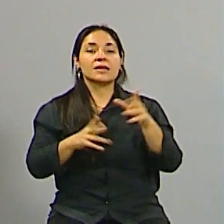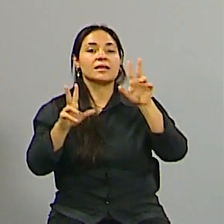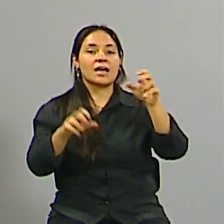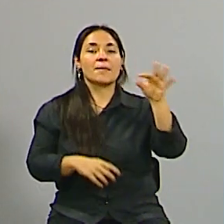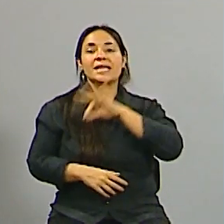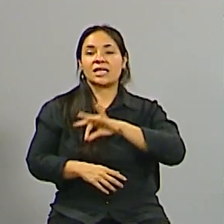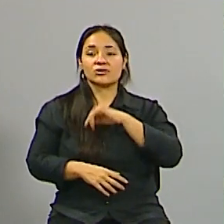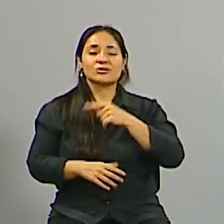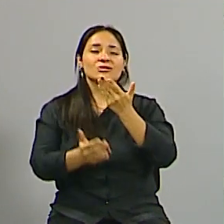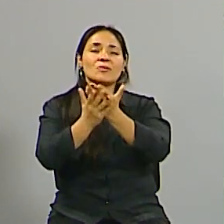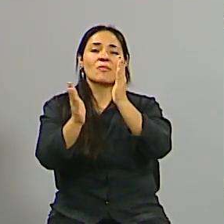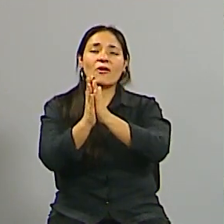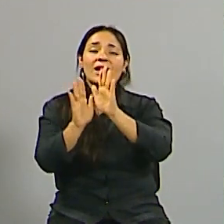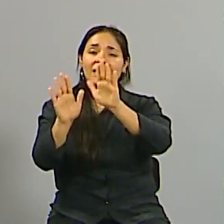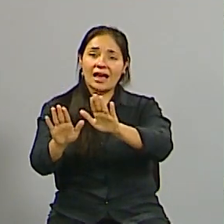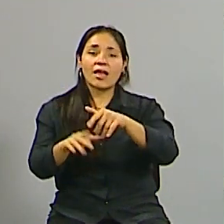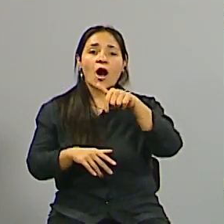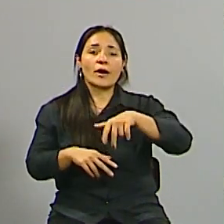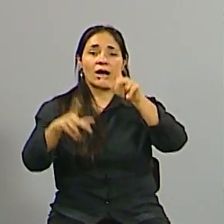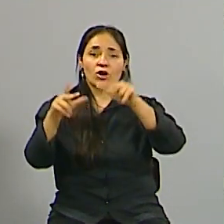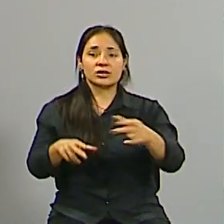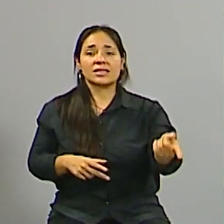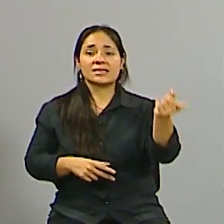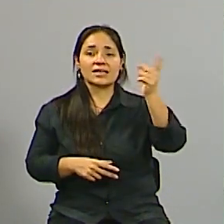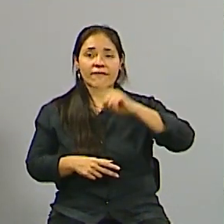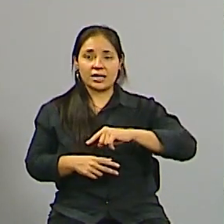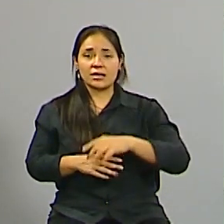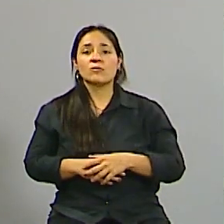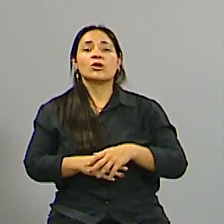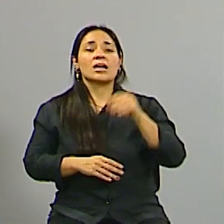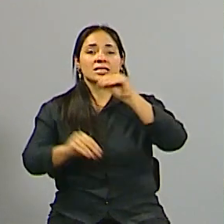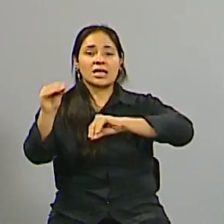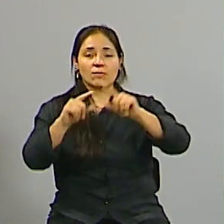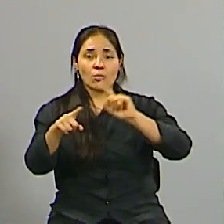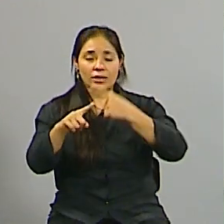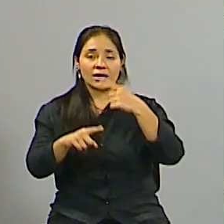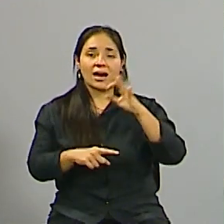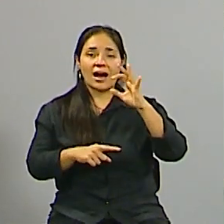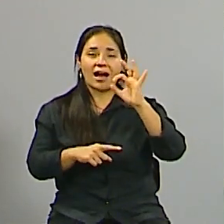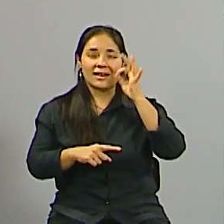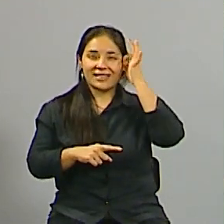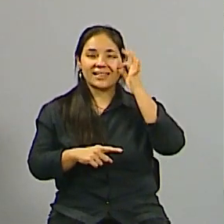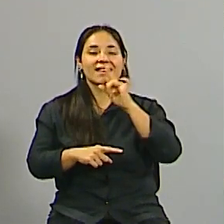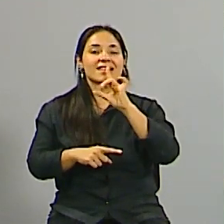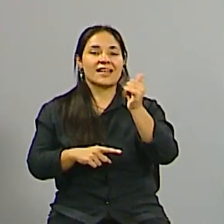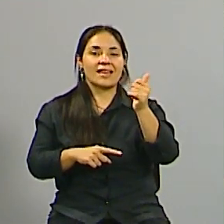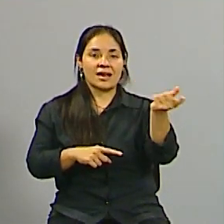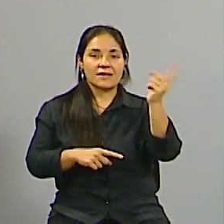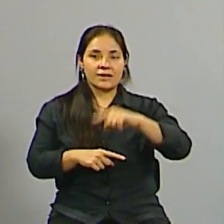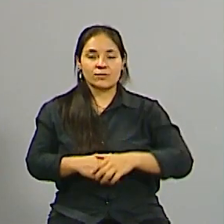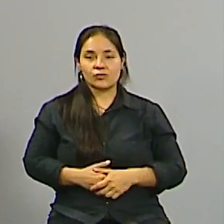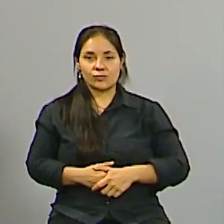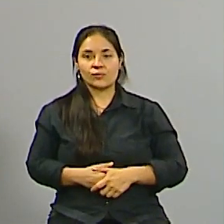que te pido que te quedes ahí, nosotros vamos a un corte, enseguida regresamos, estamos en Chat Político en el 30 de la TDA, ya volvemos.